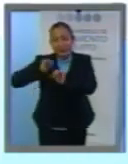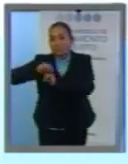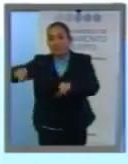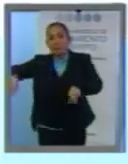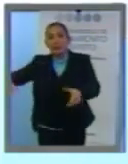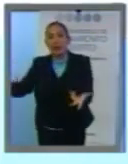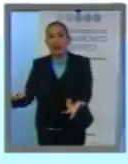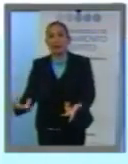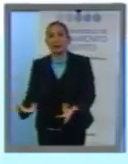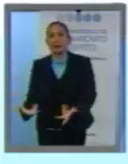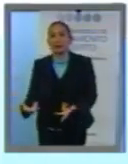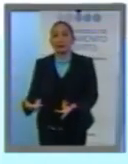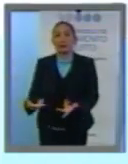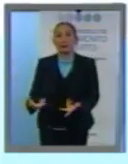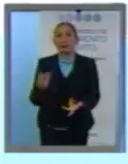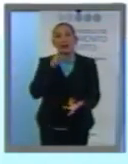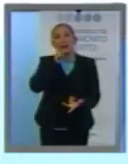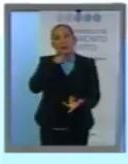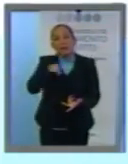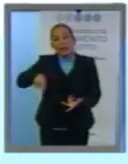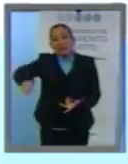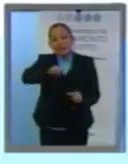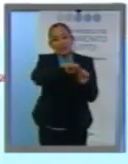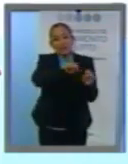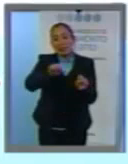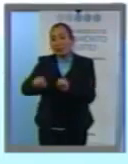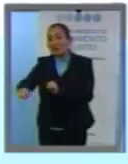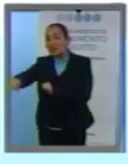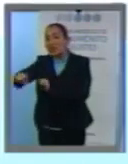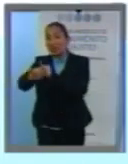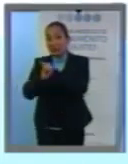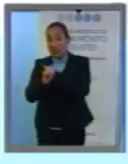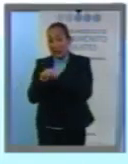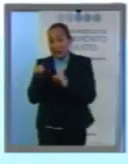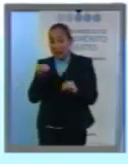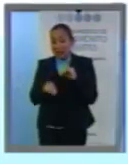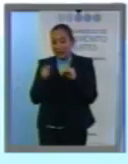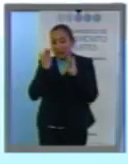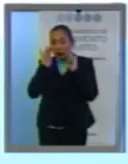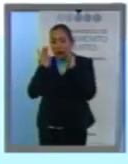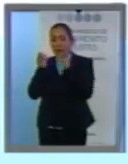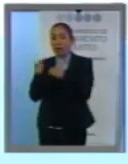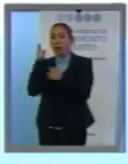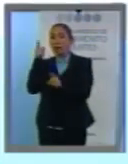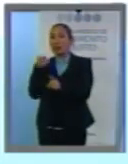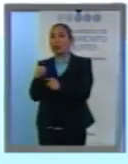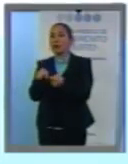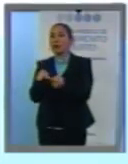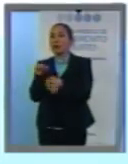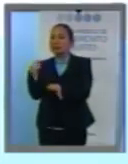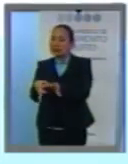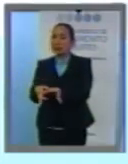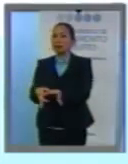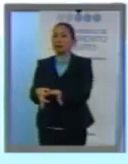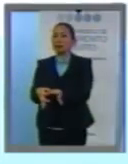también buscar que estos sistemas y estas plataformas estén orientadas a un objetivo